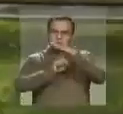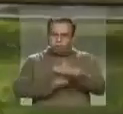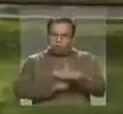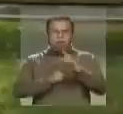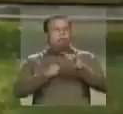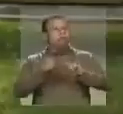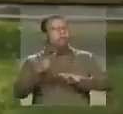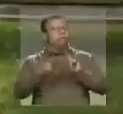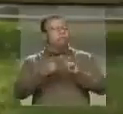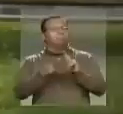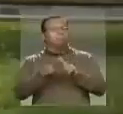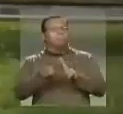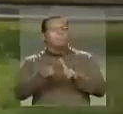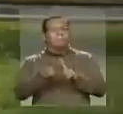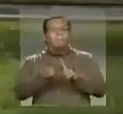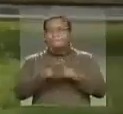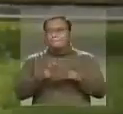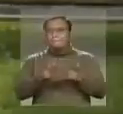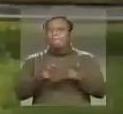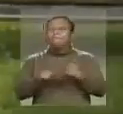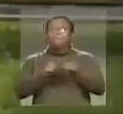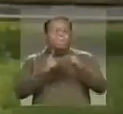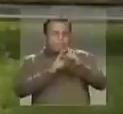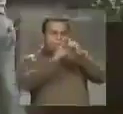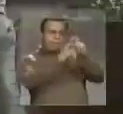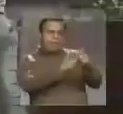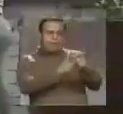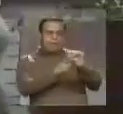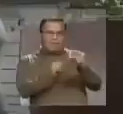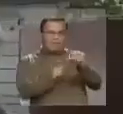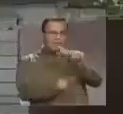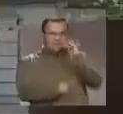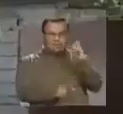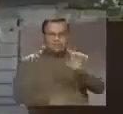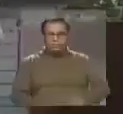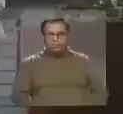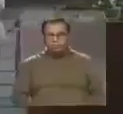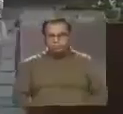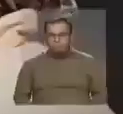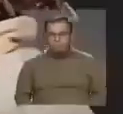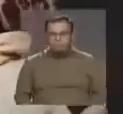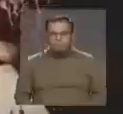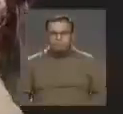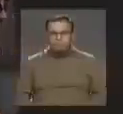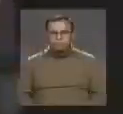uno, no se refieren a uno de muy buena manera.